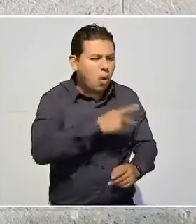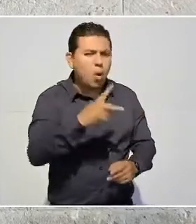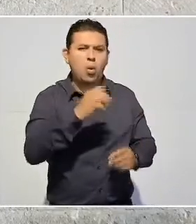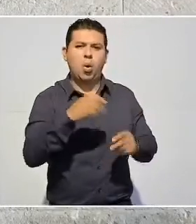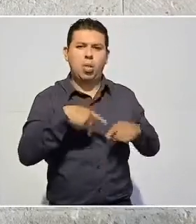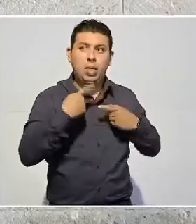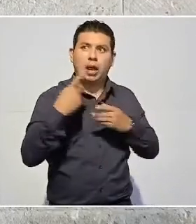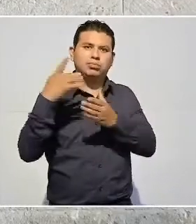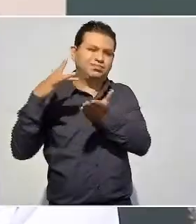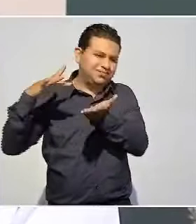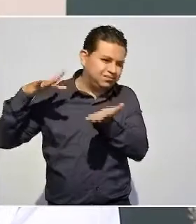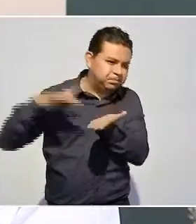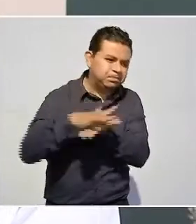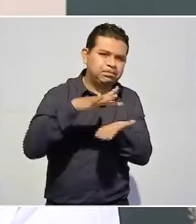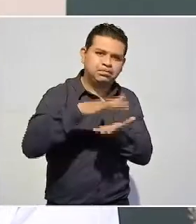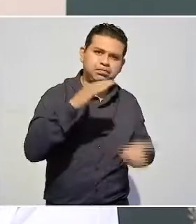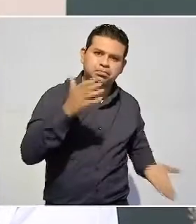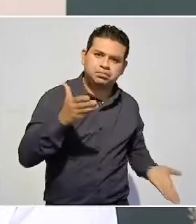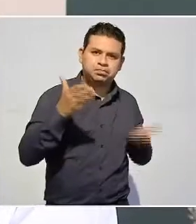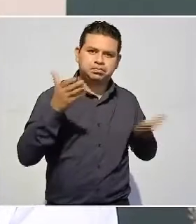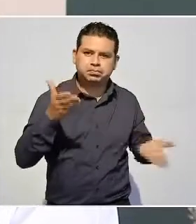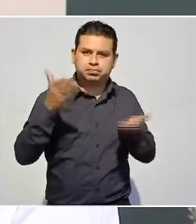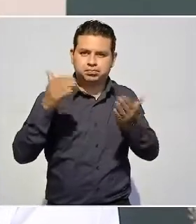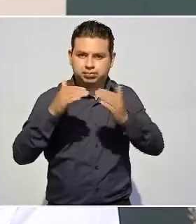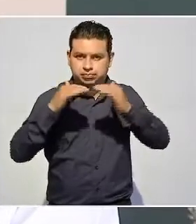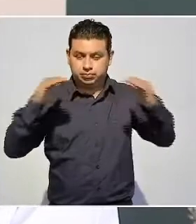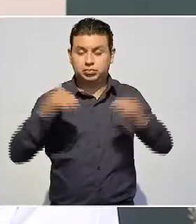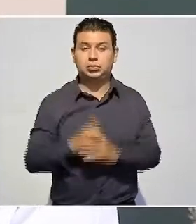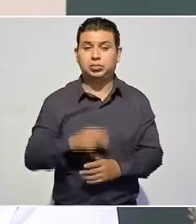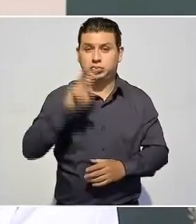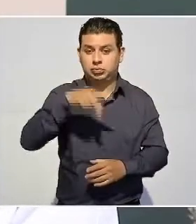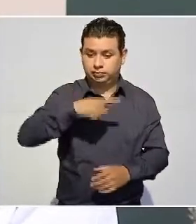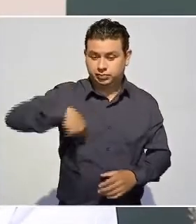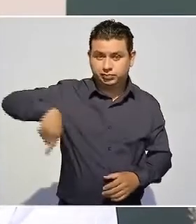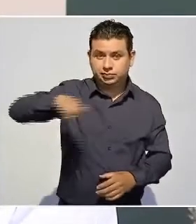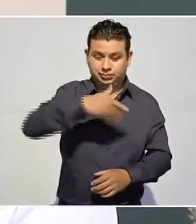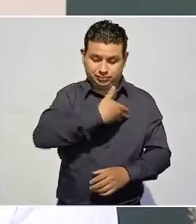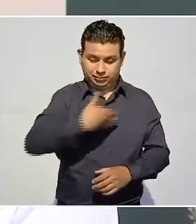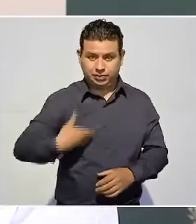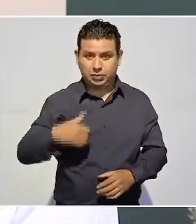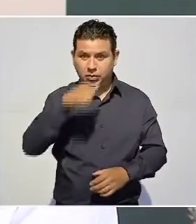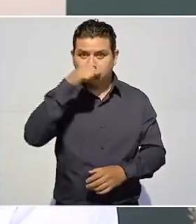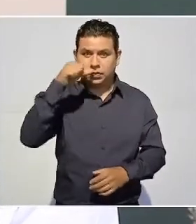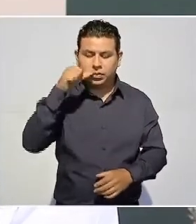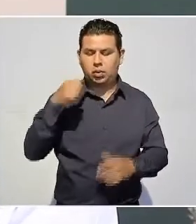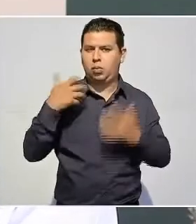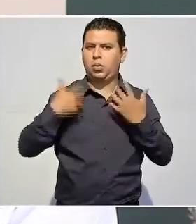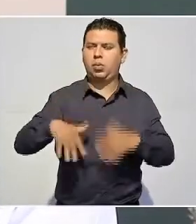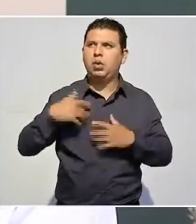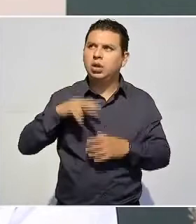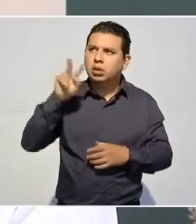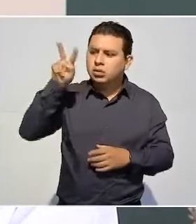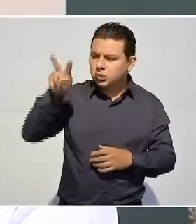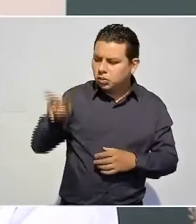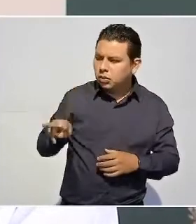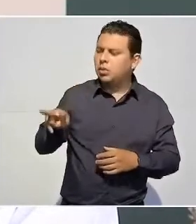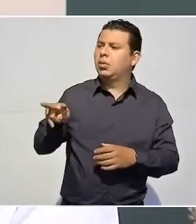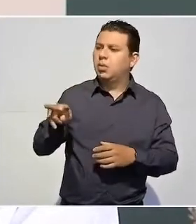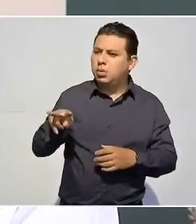una inspiración y una referencia fundamental en muchos